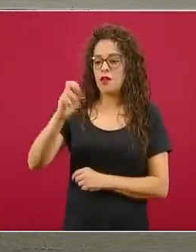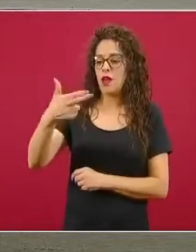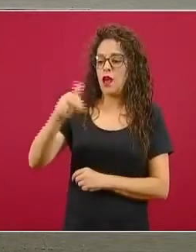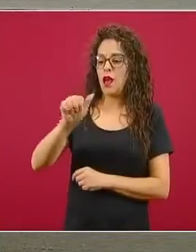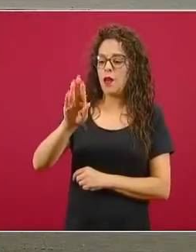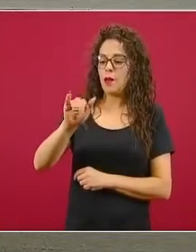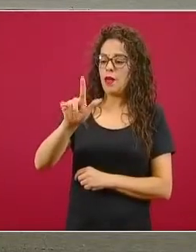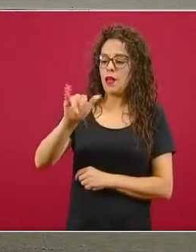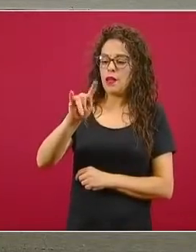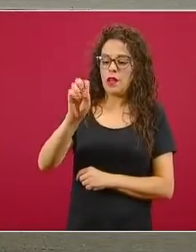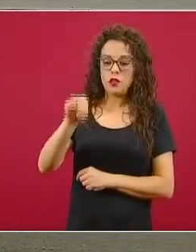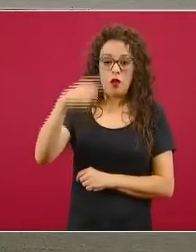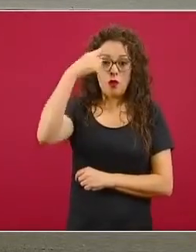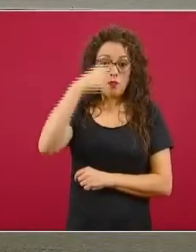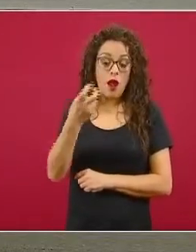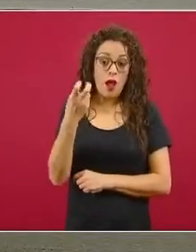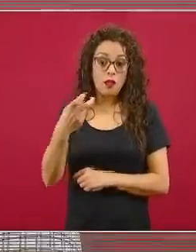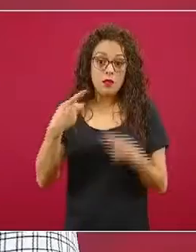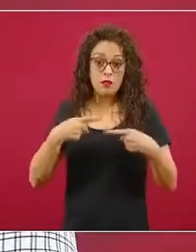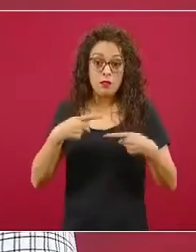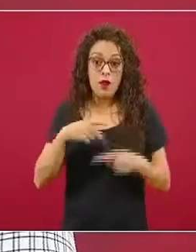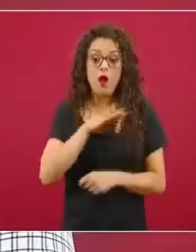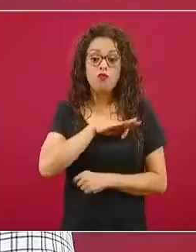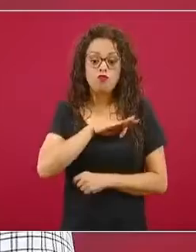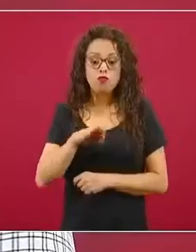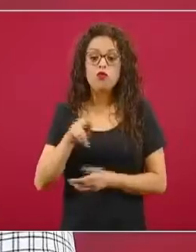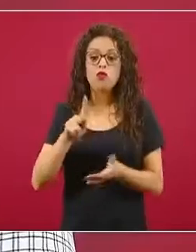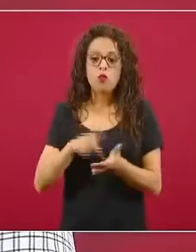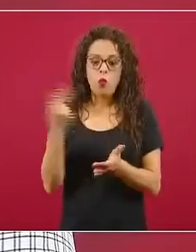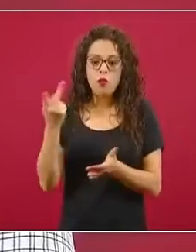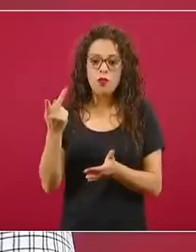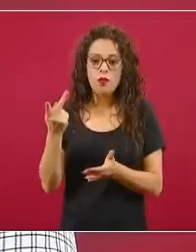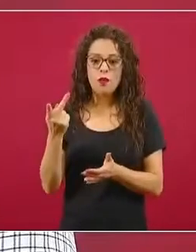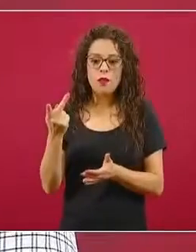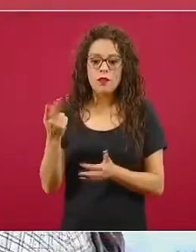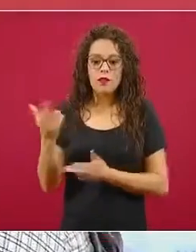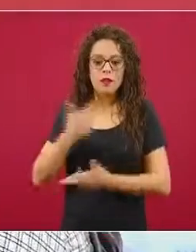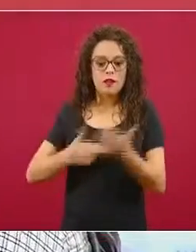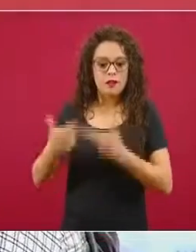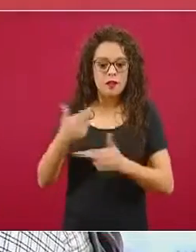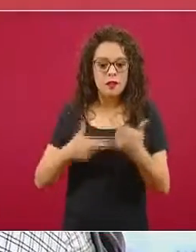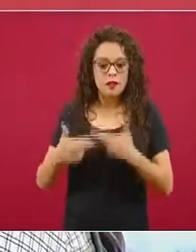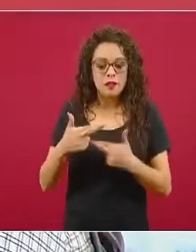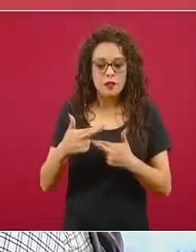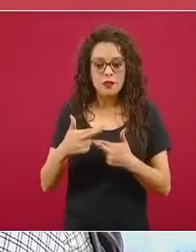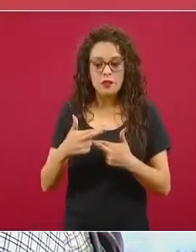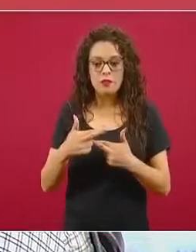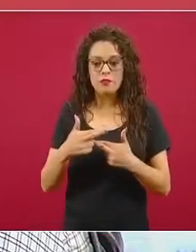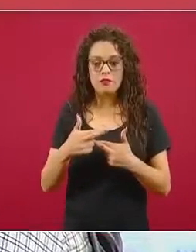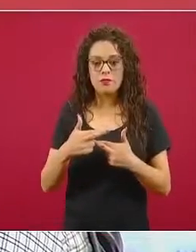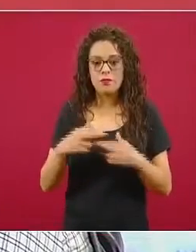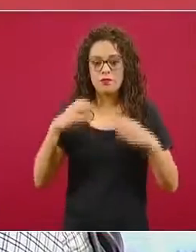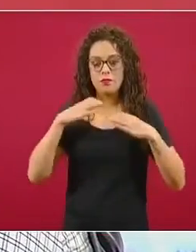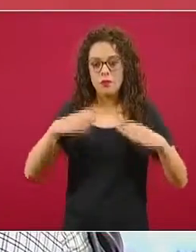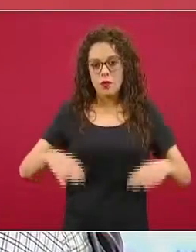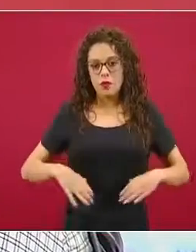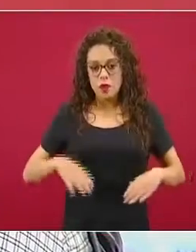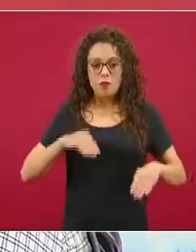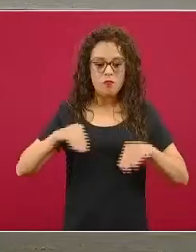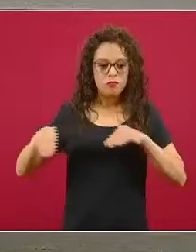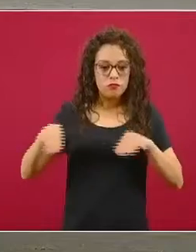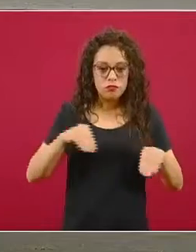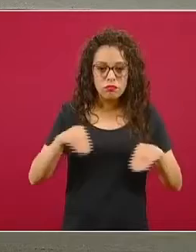persona pueda favorecerse en volver nuevamente a recuperar las funciones biológicas y